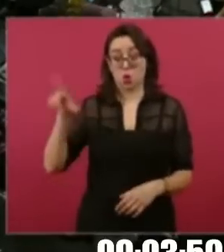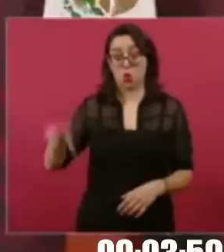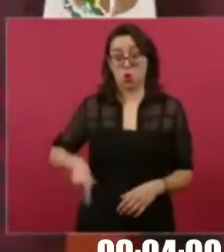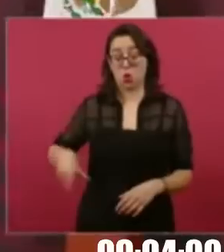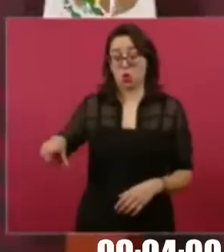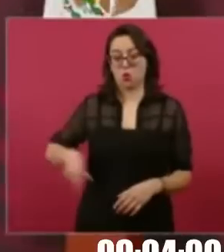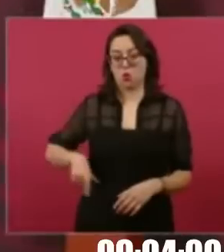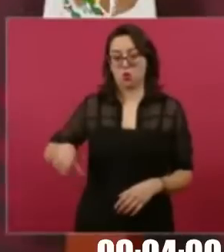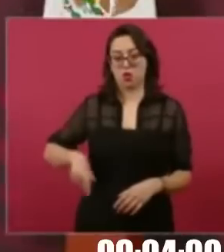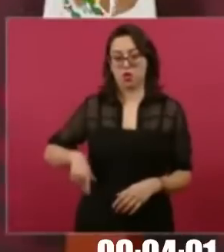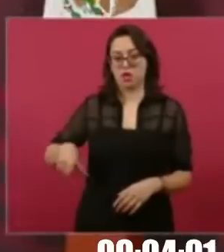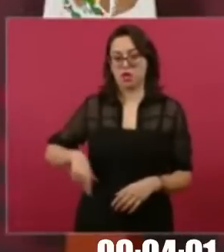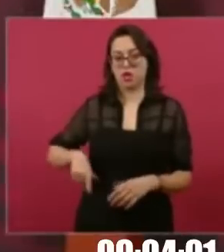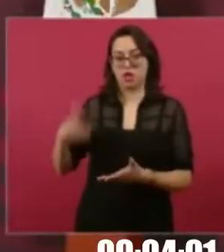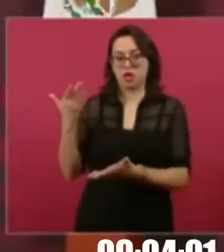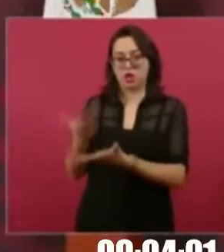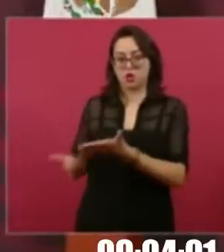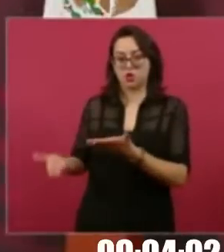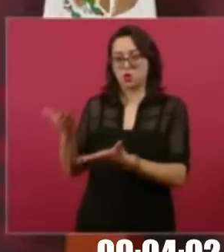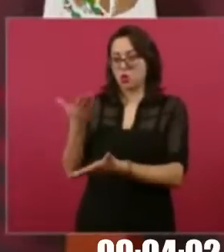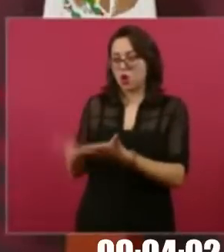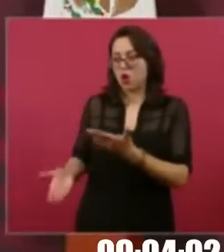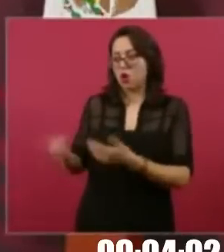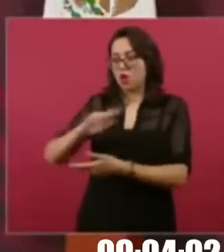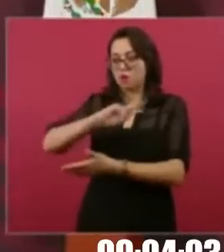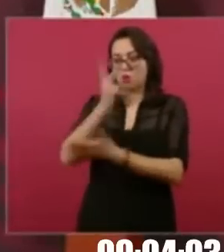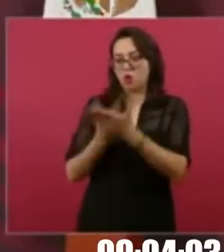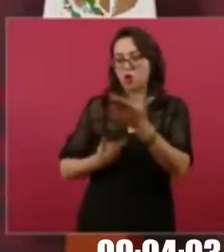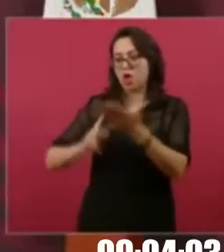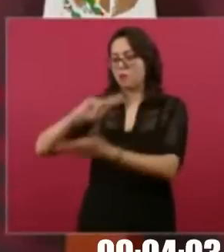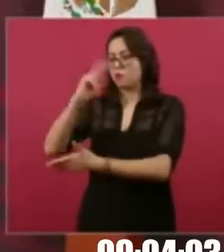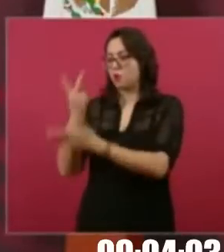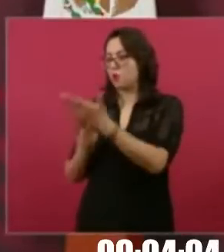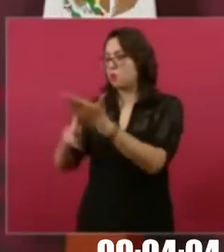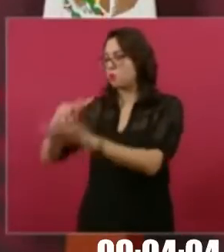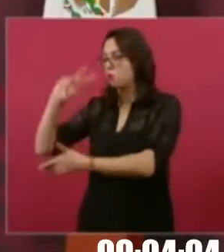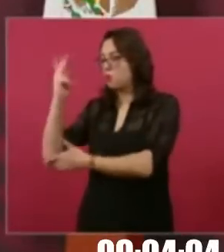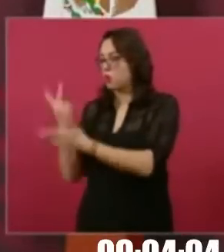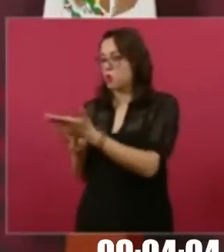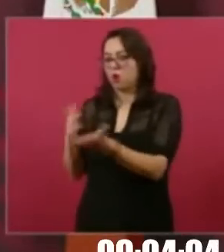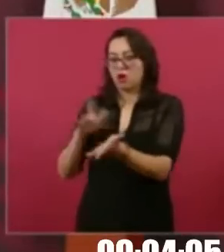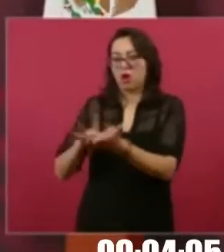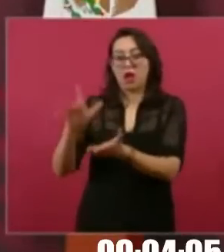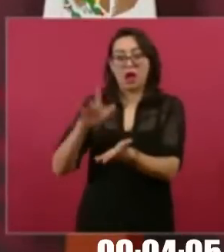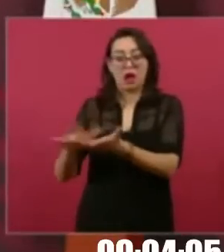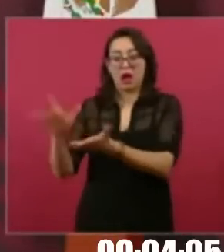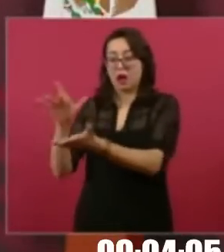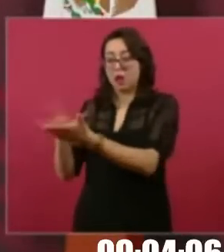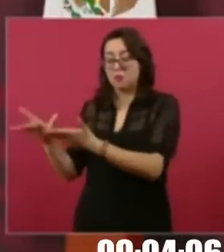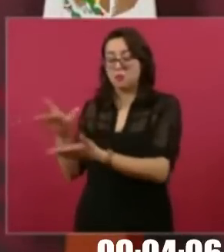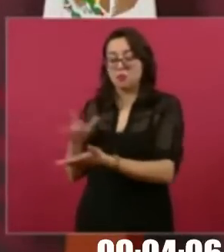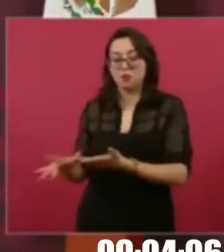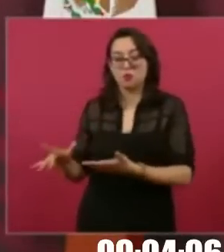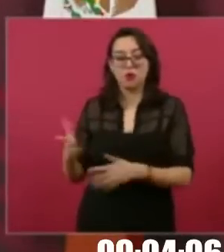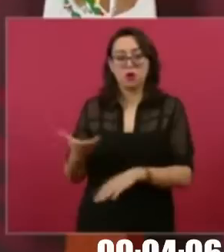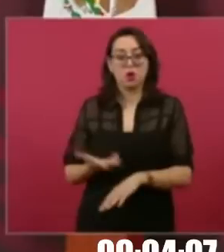Entonces esto pues es un ataque a la democracia miren ni las ni en las peores épocas